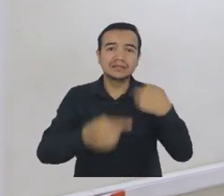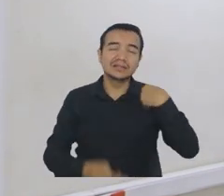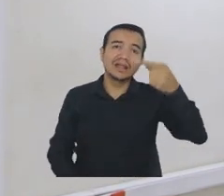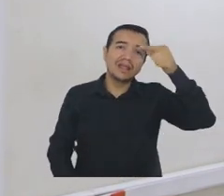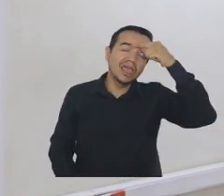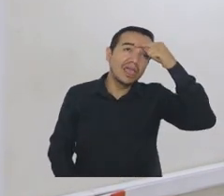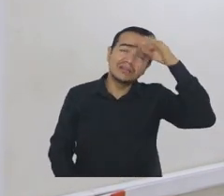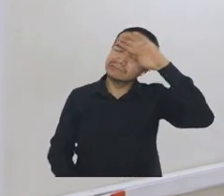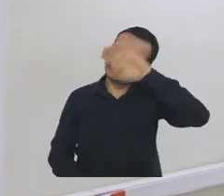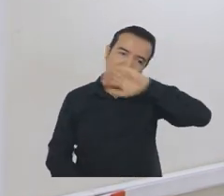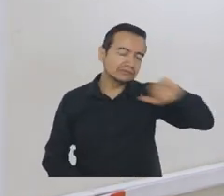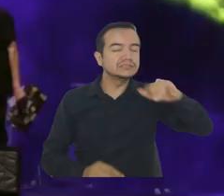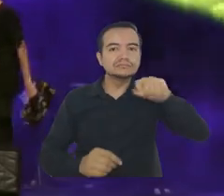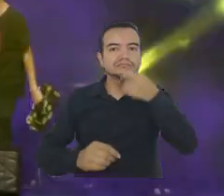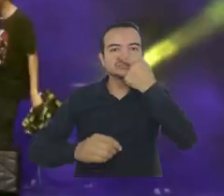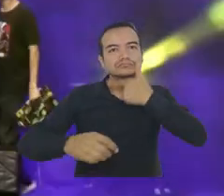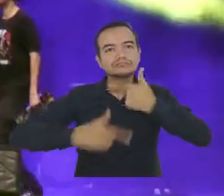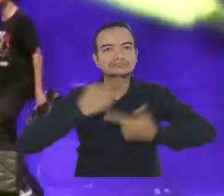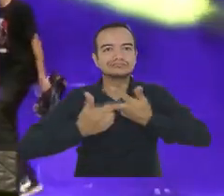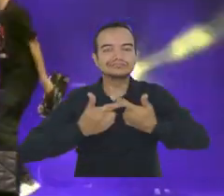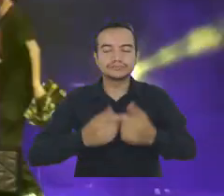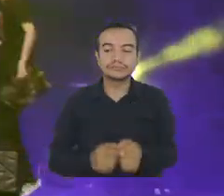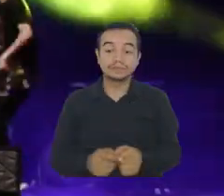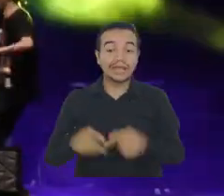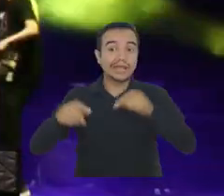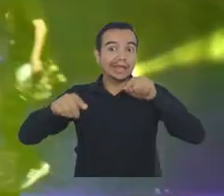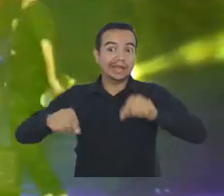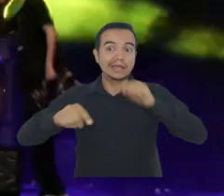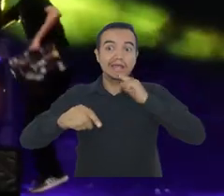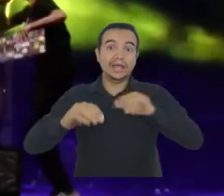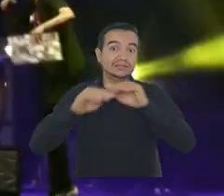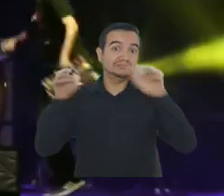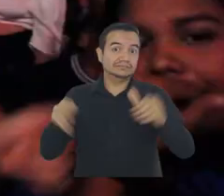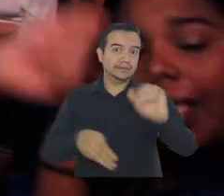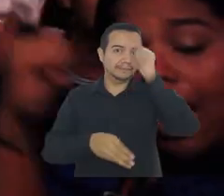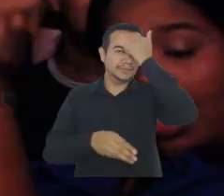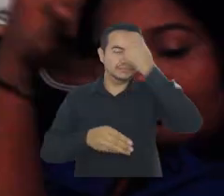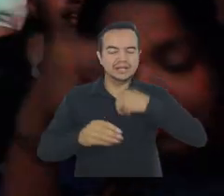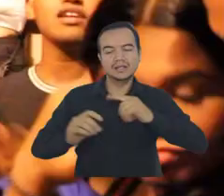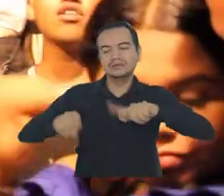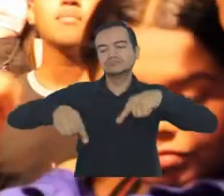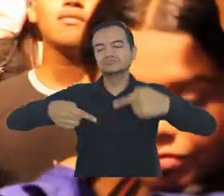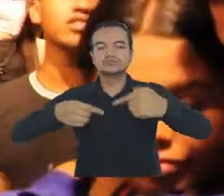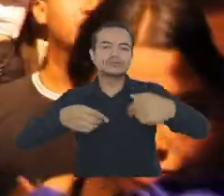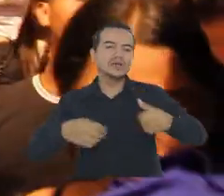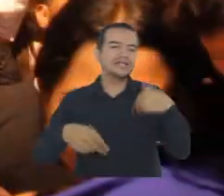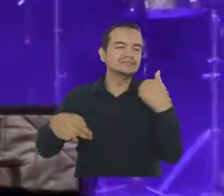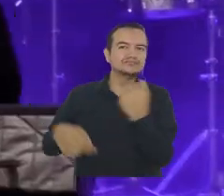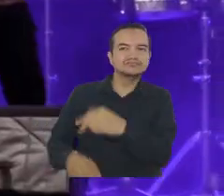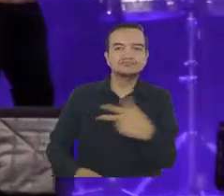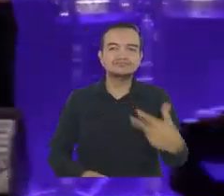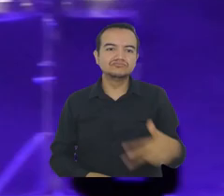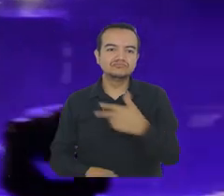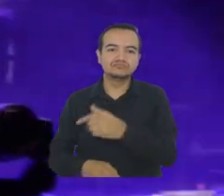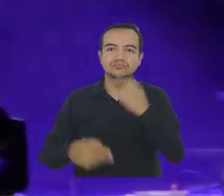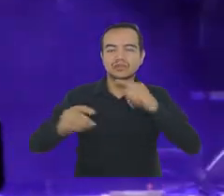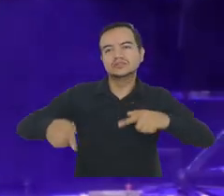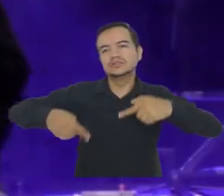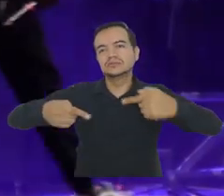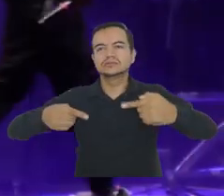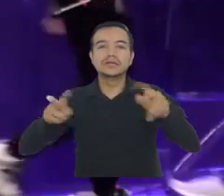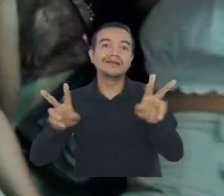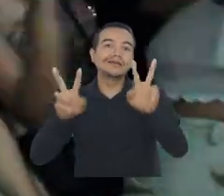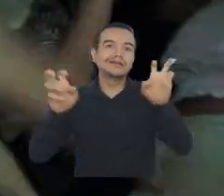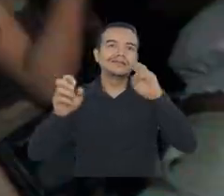la cabeza y meter una quinta. La tarima principal acogió la final del freestyle Unirapdalena, donde los